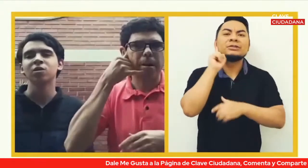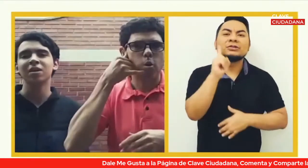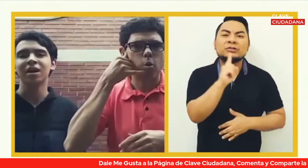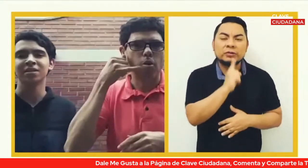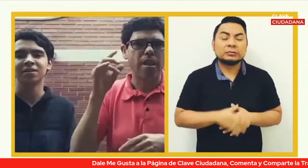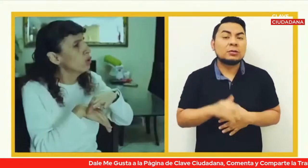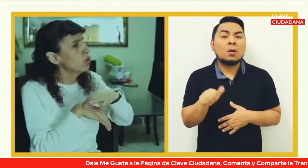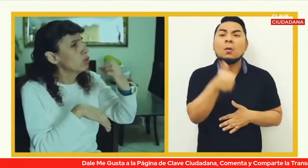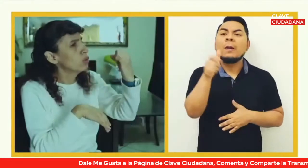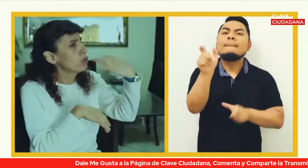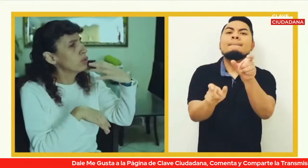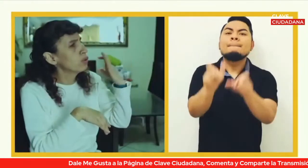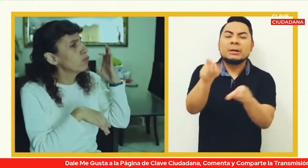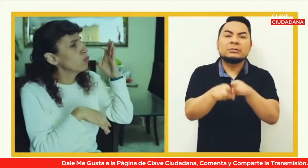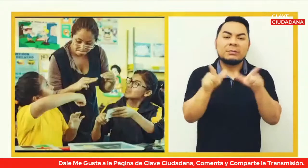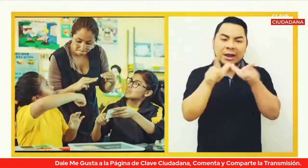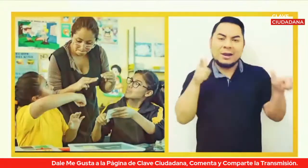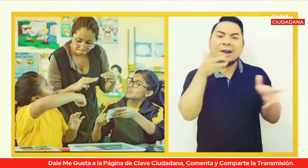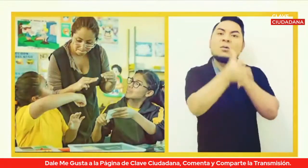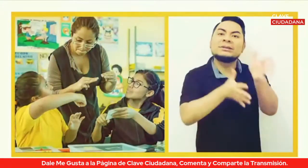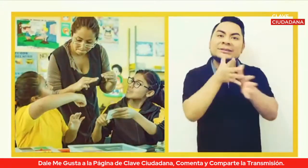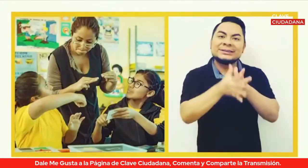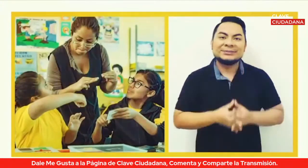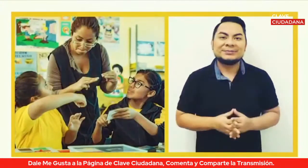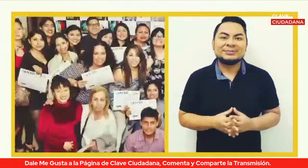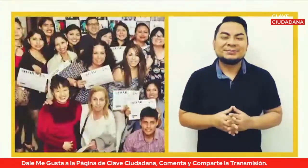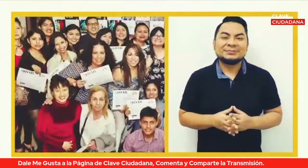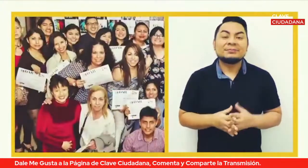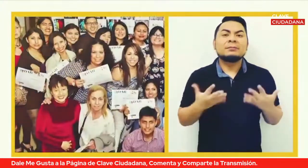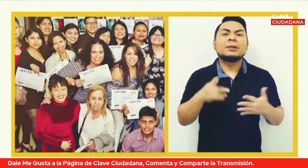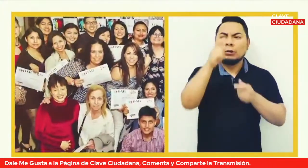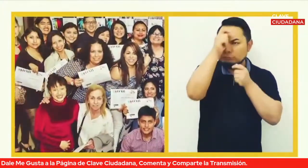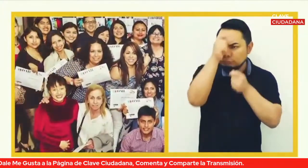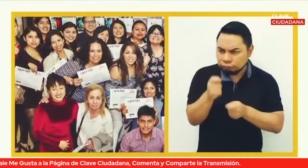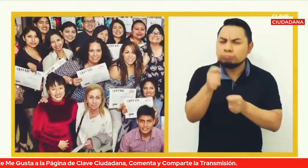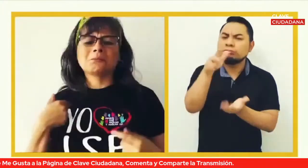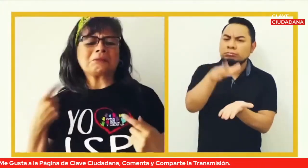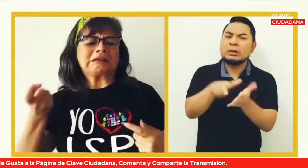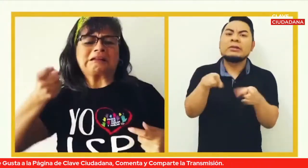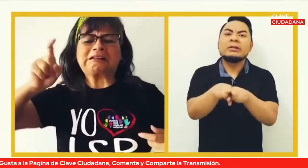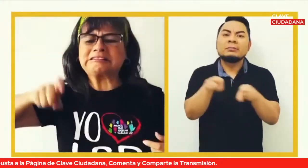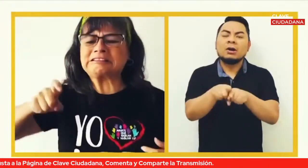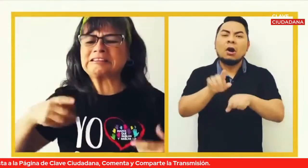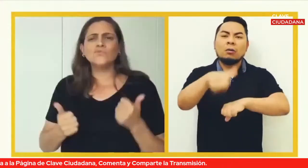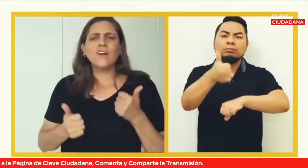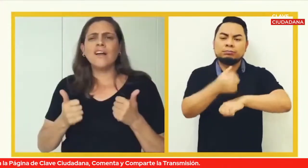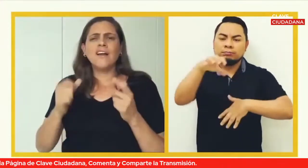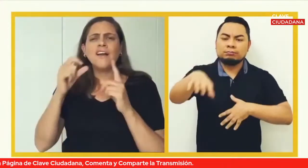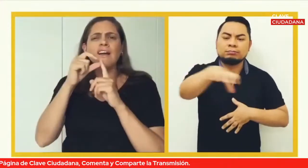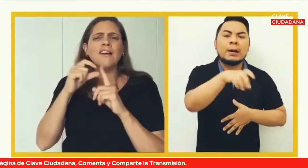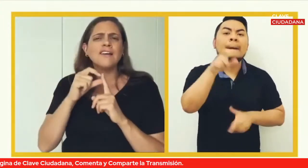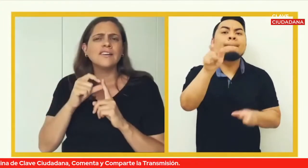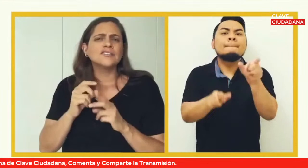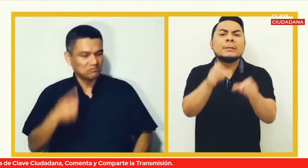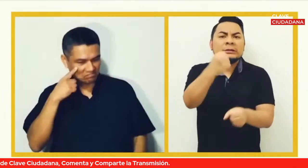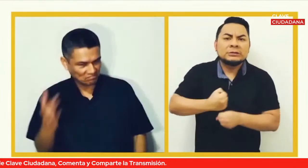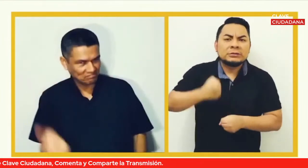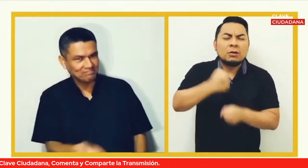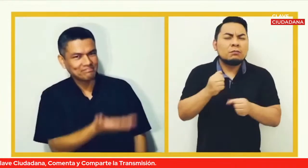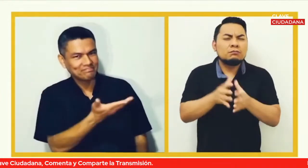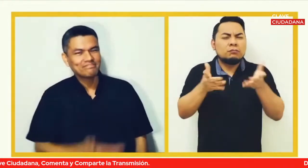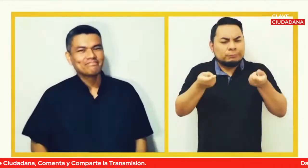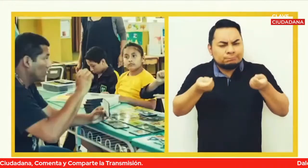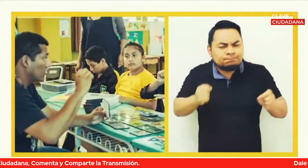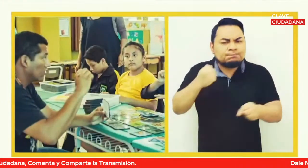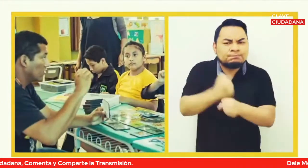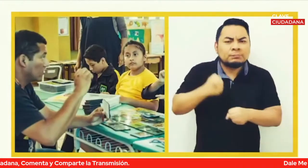personas sordas y otros usuarios de la lengua de señas. Se reconoce también a las instituciones y personas que